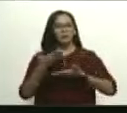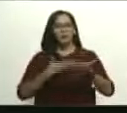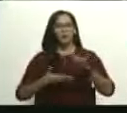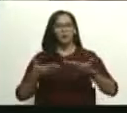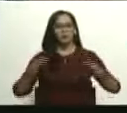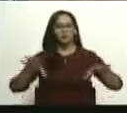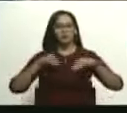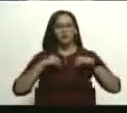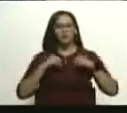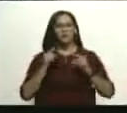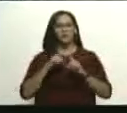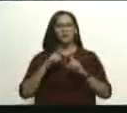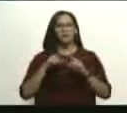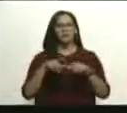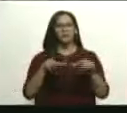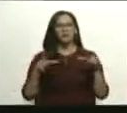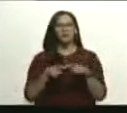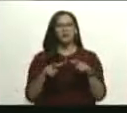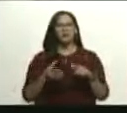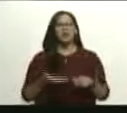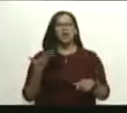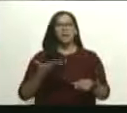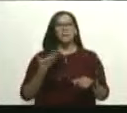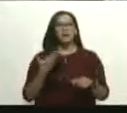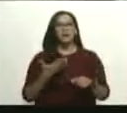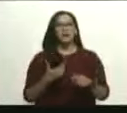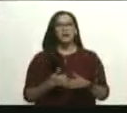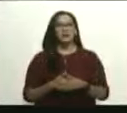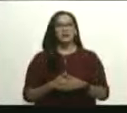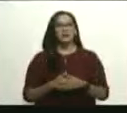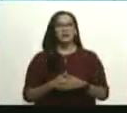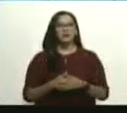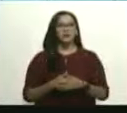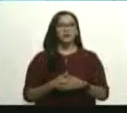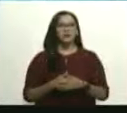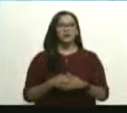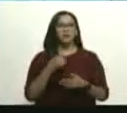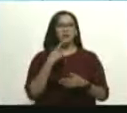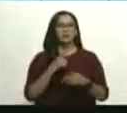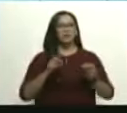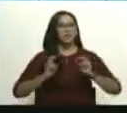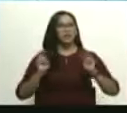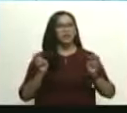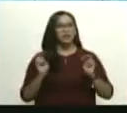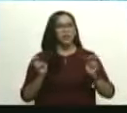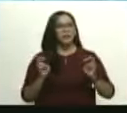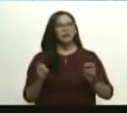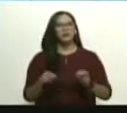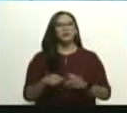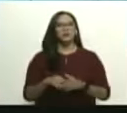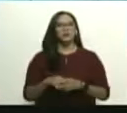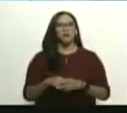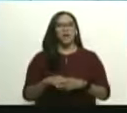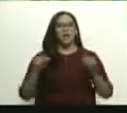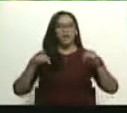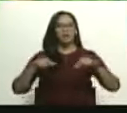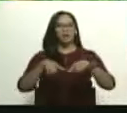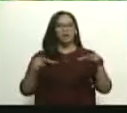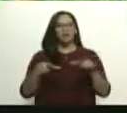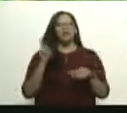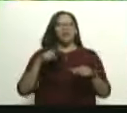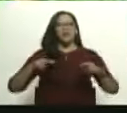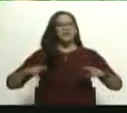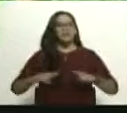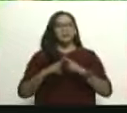para este tipo de casos, y es importante ser enfáticos en el tema de que en este lugar también se